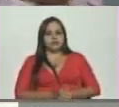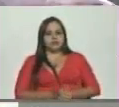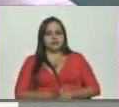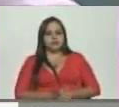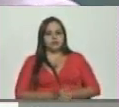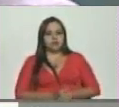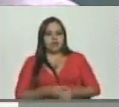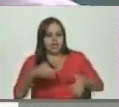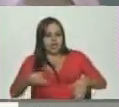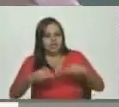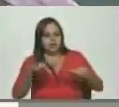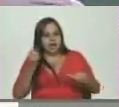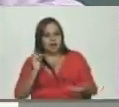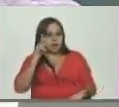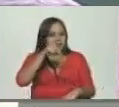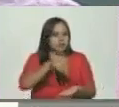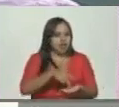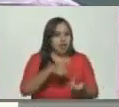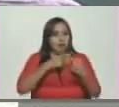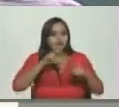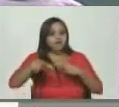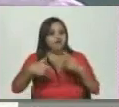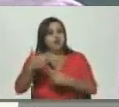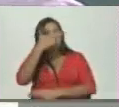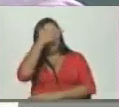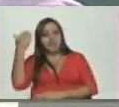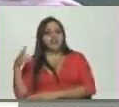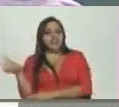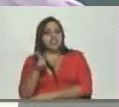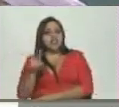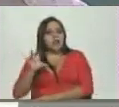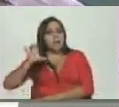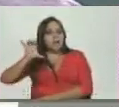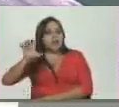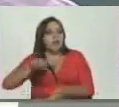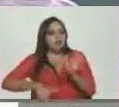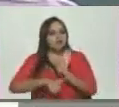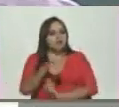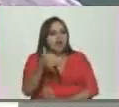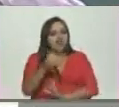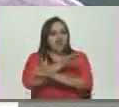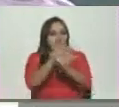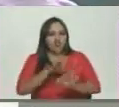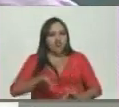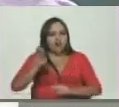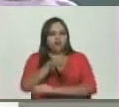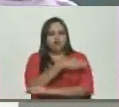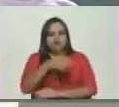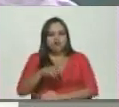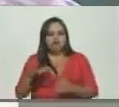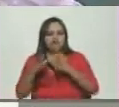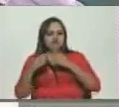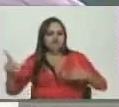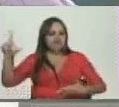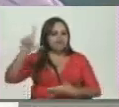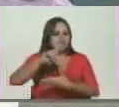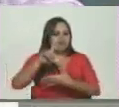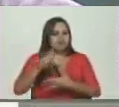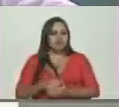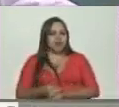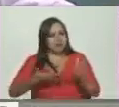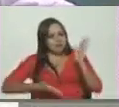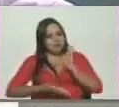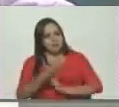Estemos allí siempre presentes, pero no olvidemos que Venezuela es el país con la mayor diversidad musical en Latinoamérica. Así que vamos